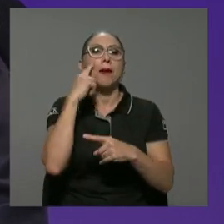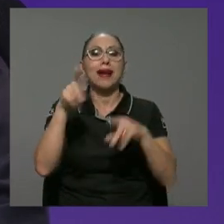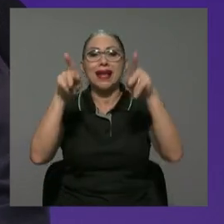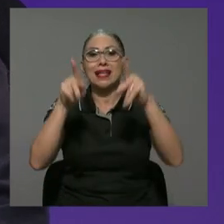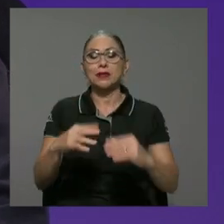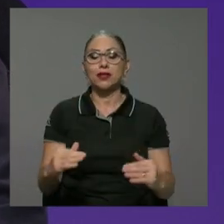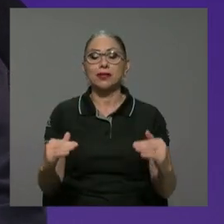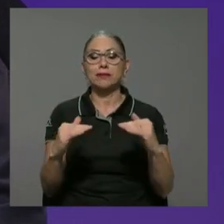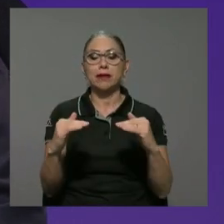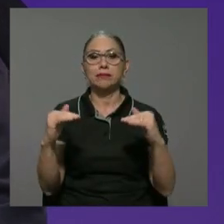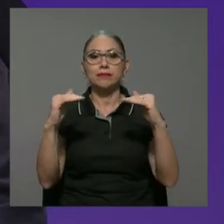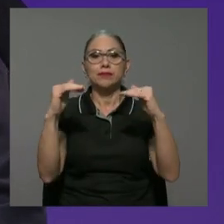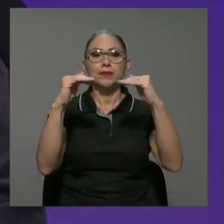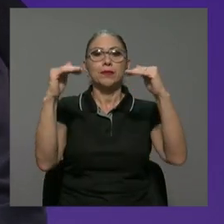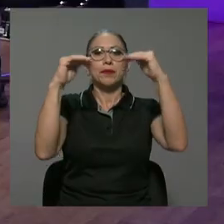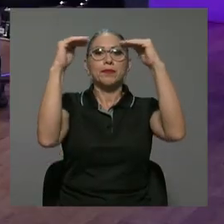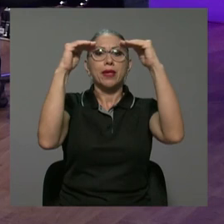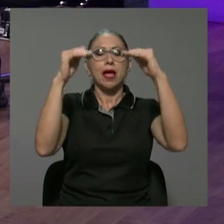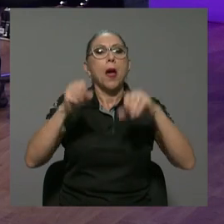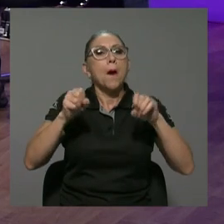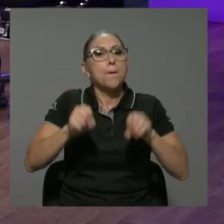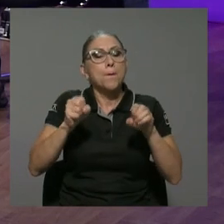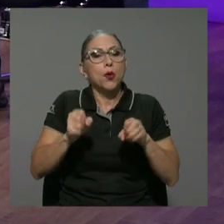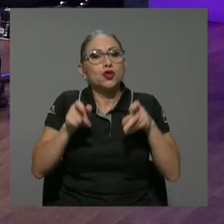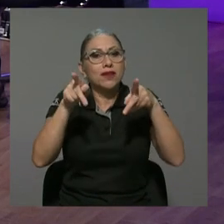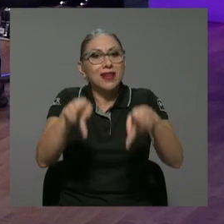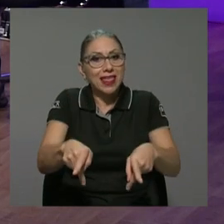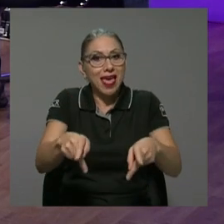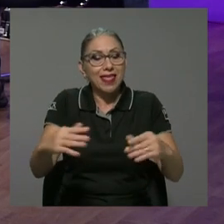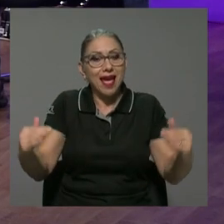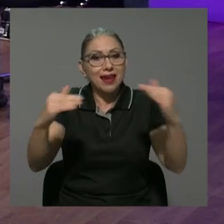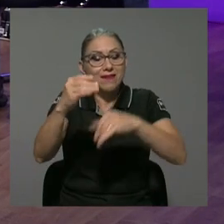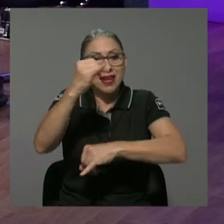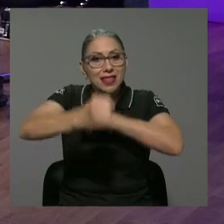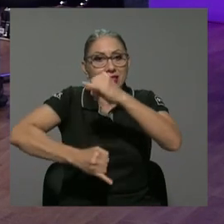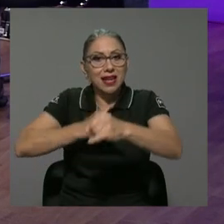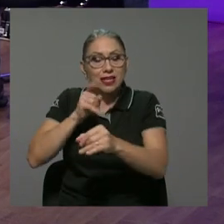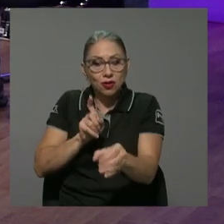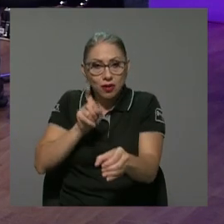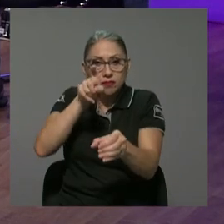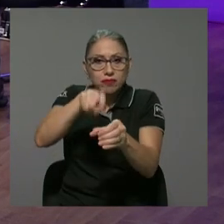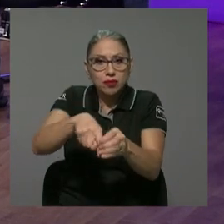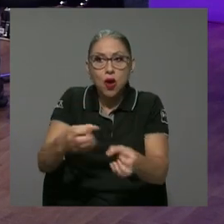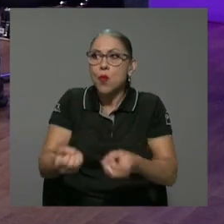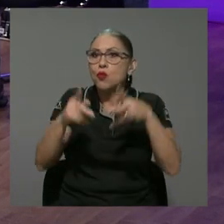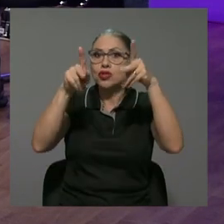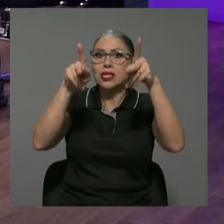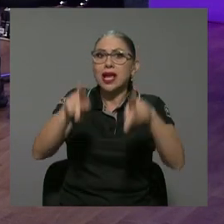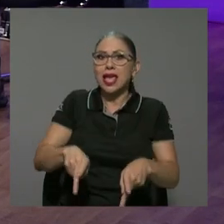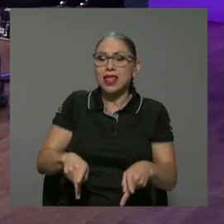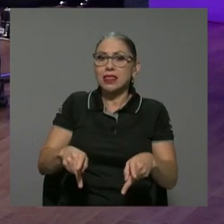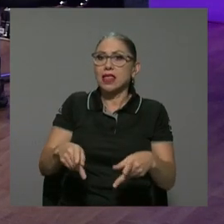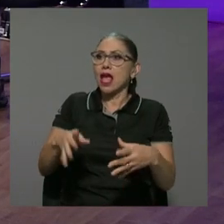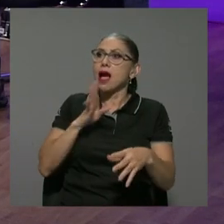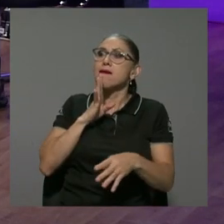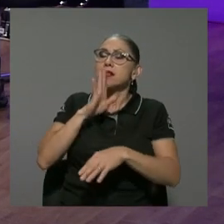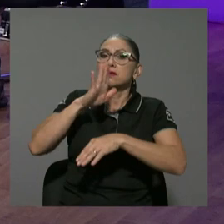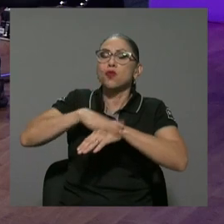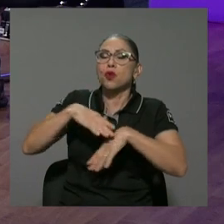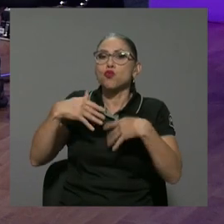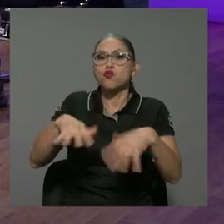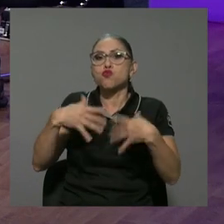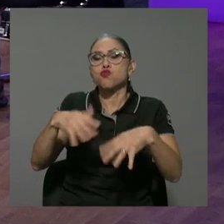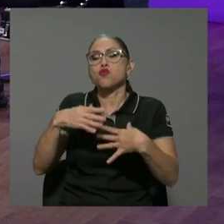sido la posibilidad de una inserción internacional. Mucha gente marca, digamos, la llegada de Intel, digamos, en los